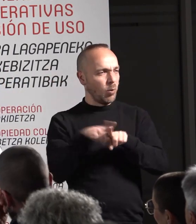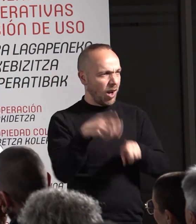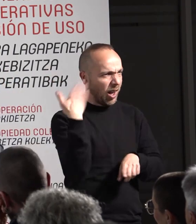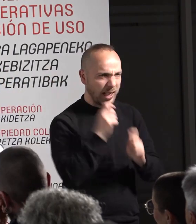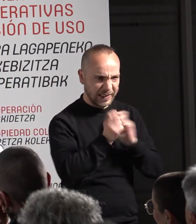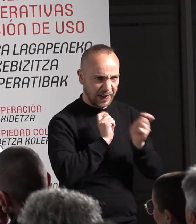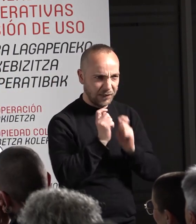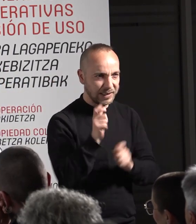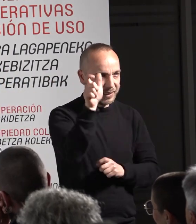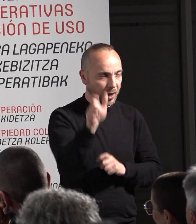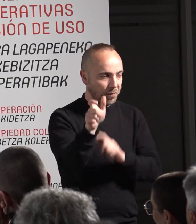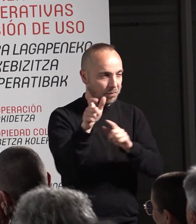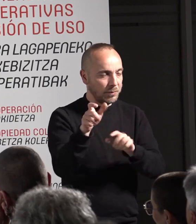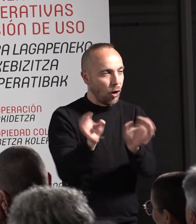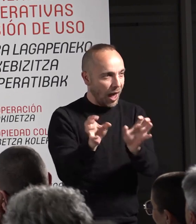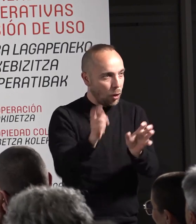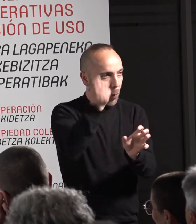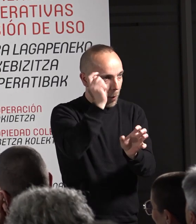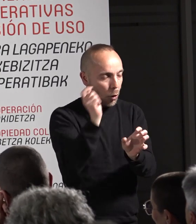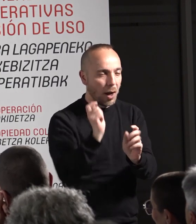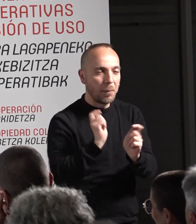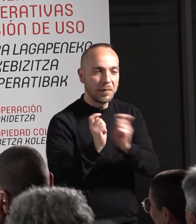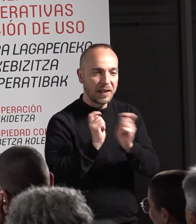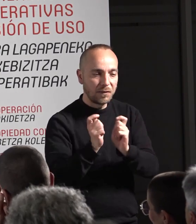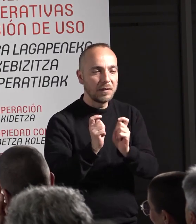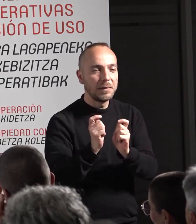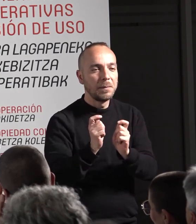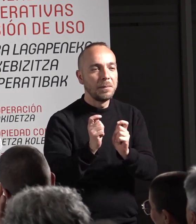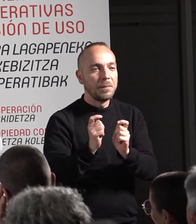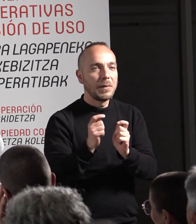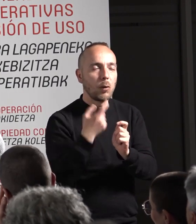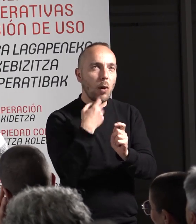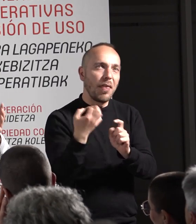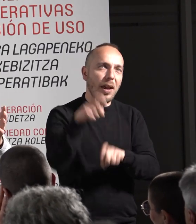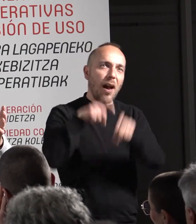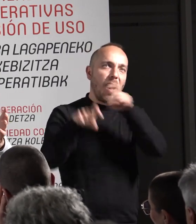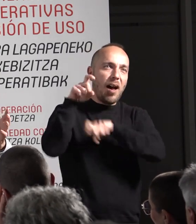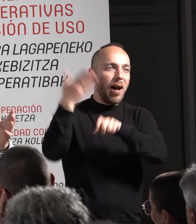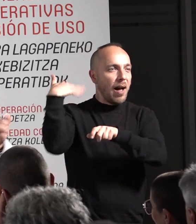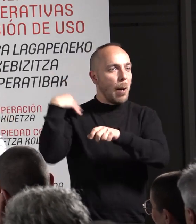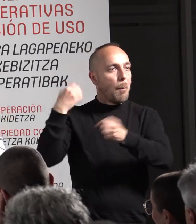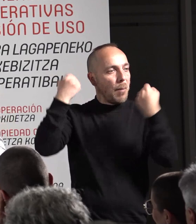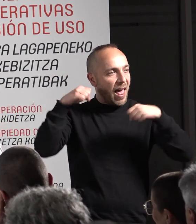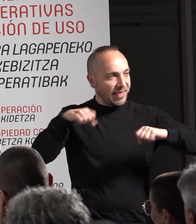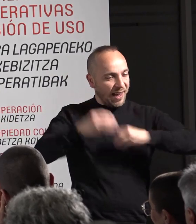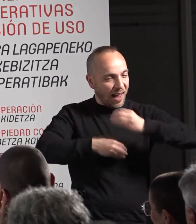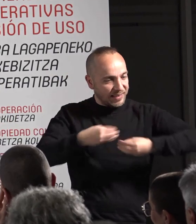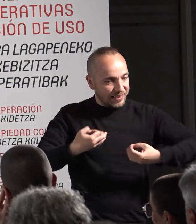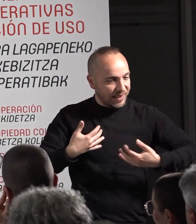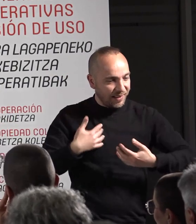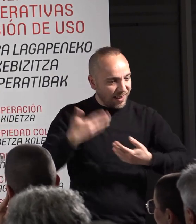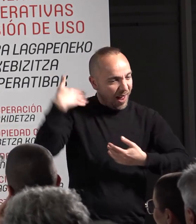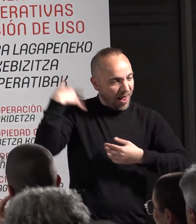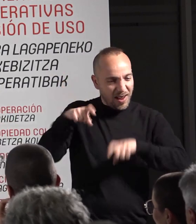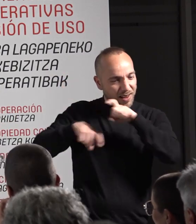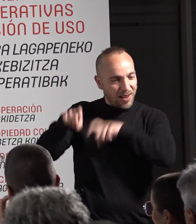me ha hecho Radio Pamplona para las jornadas de aquí, tenemos que volver a las prácticas de antes, que los vecinos se ayudaban